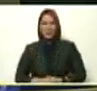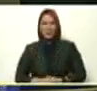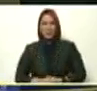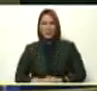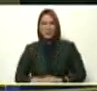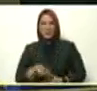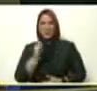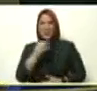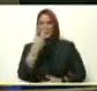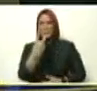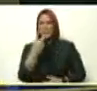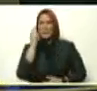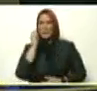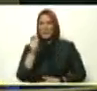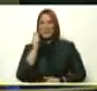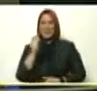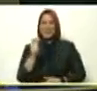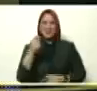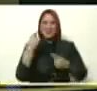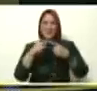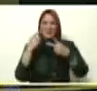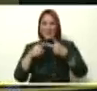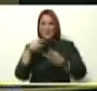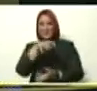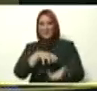Hay dos tipos de causas